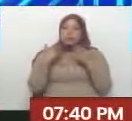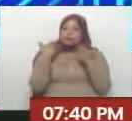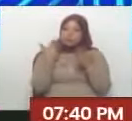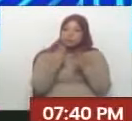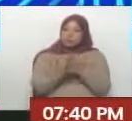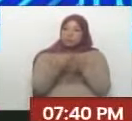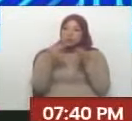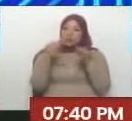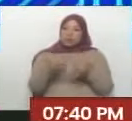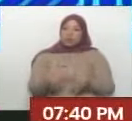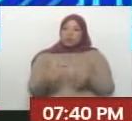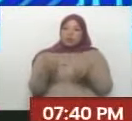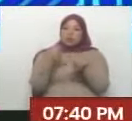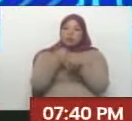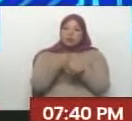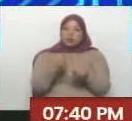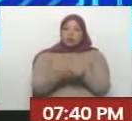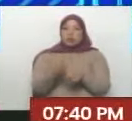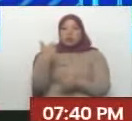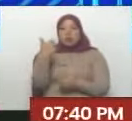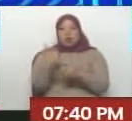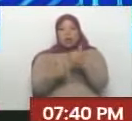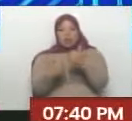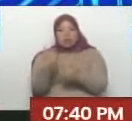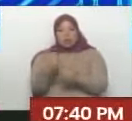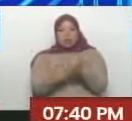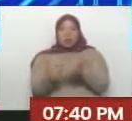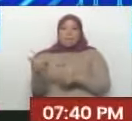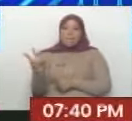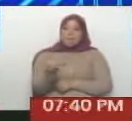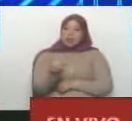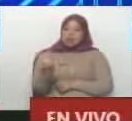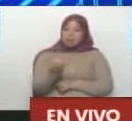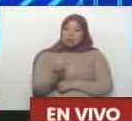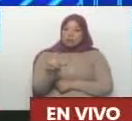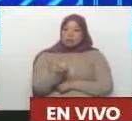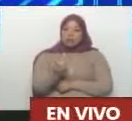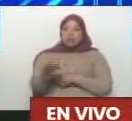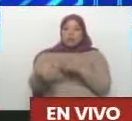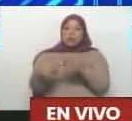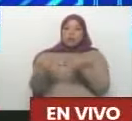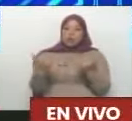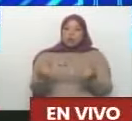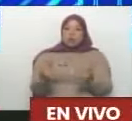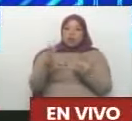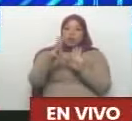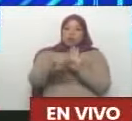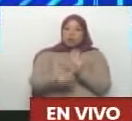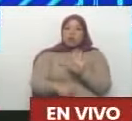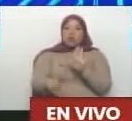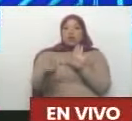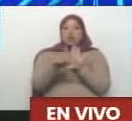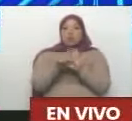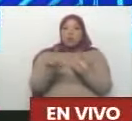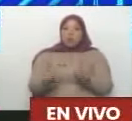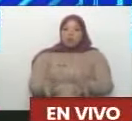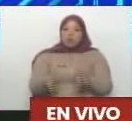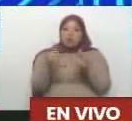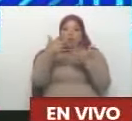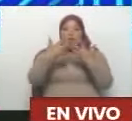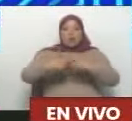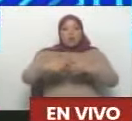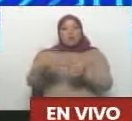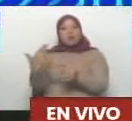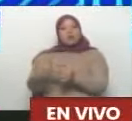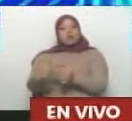a habilitar a la candidata de ellos acá en Venezuela, pues ellos iban a quitar las licencias que le dieron a la industria